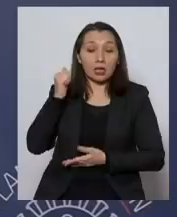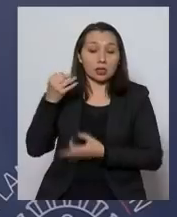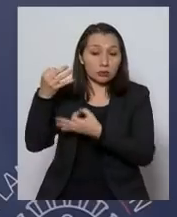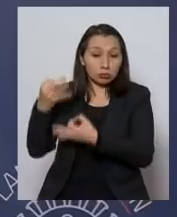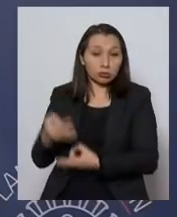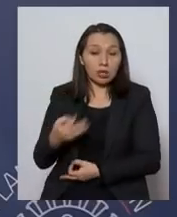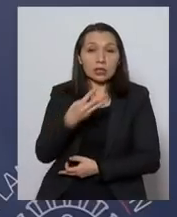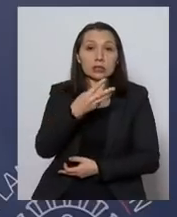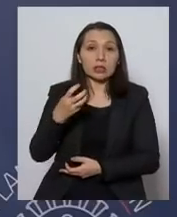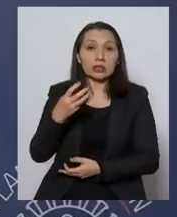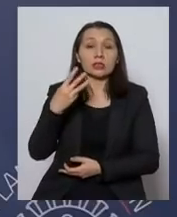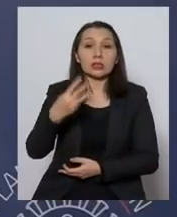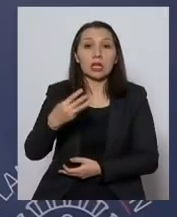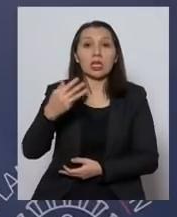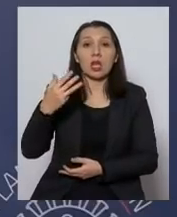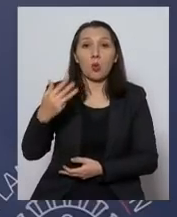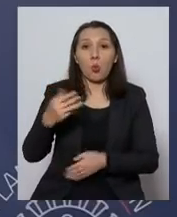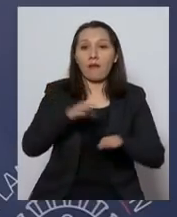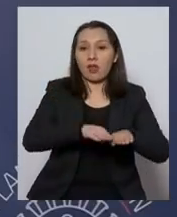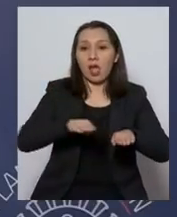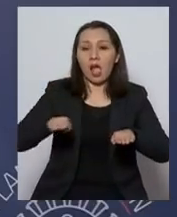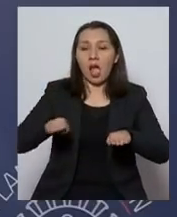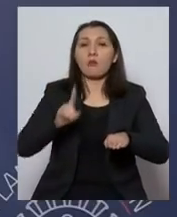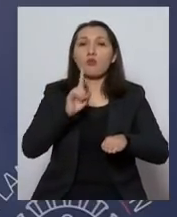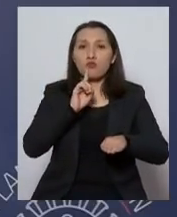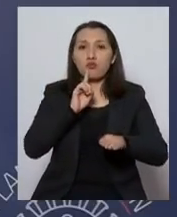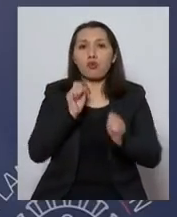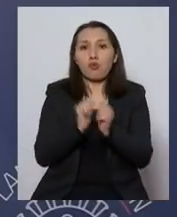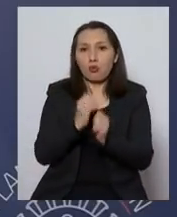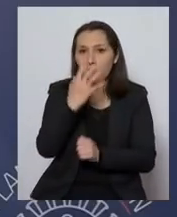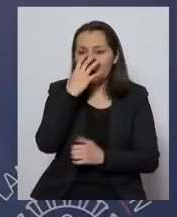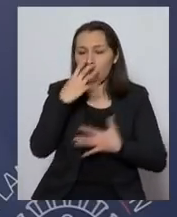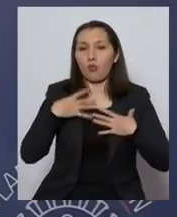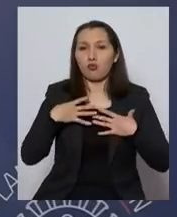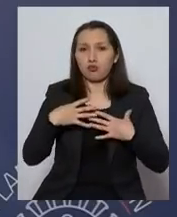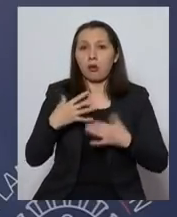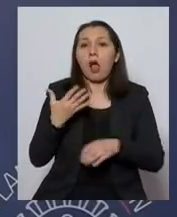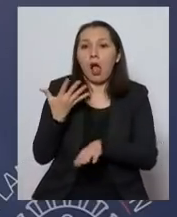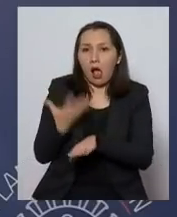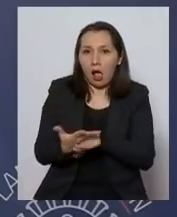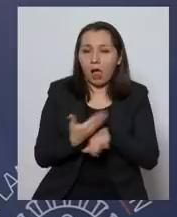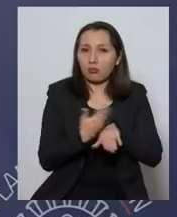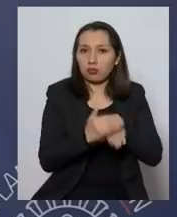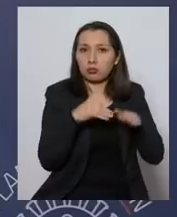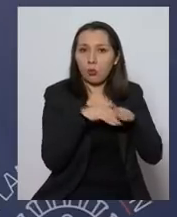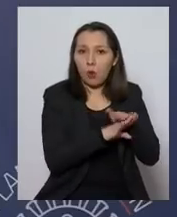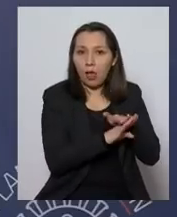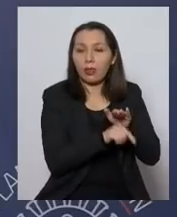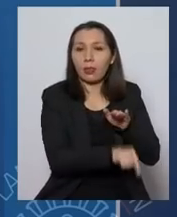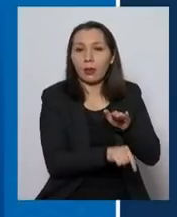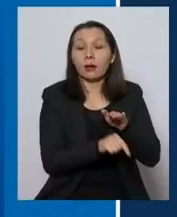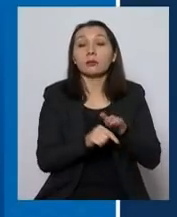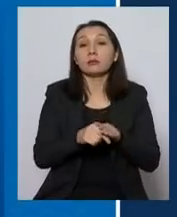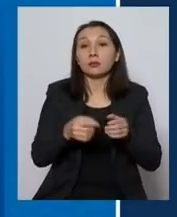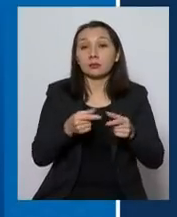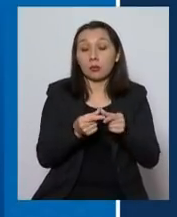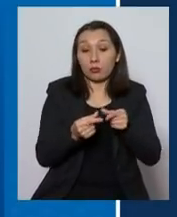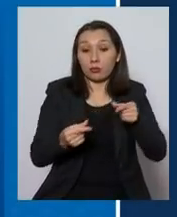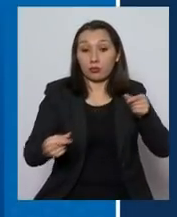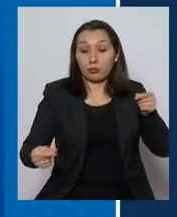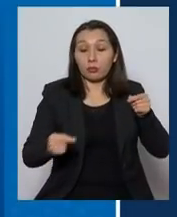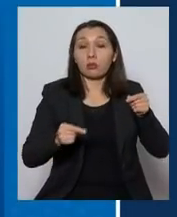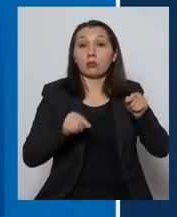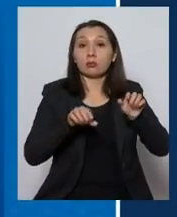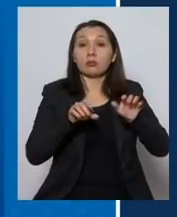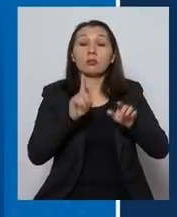tengamos 329 camas con ventilación mecánica disponibles. La ocupación a nivel nacional